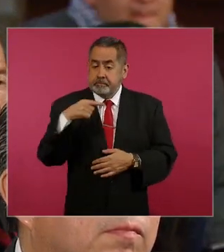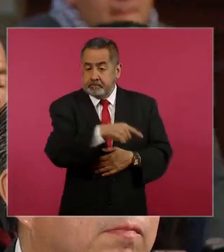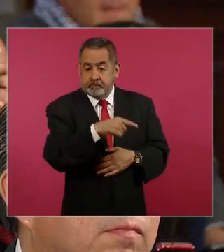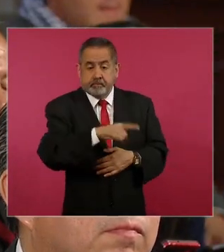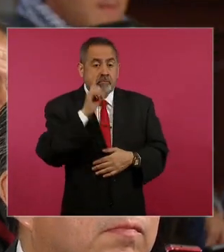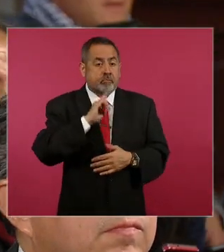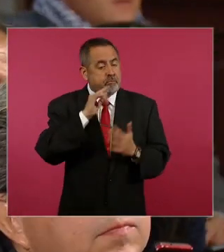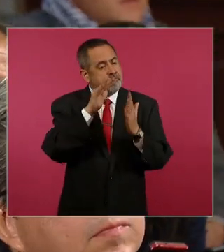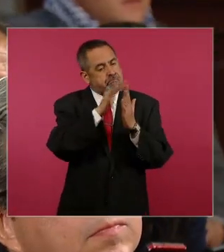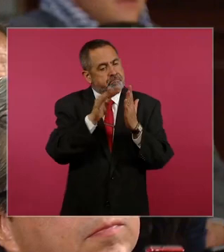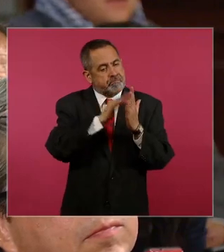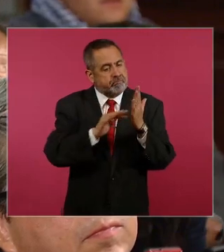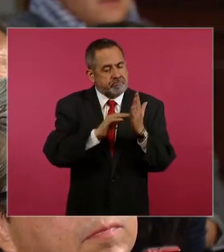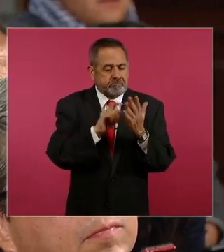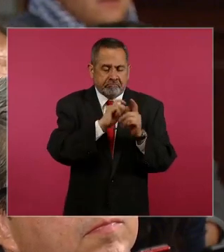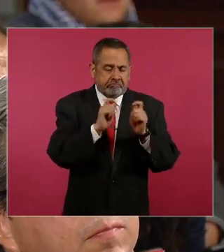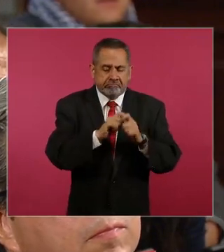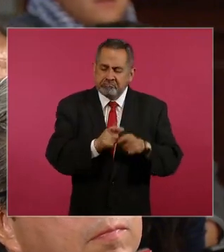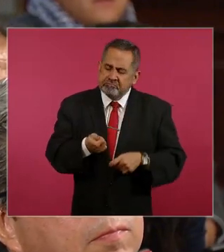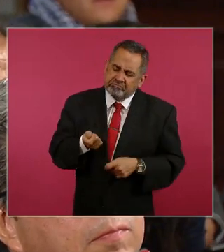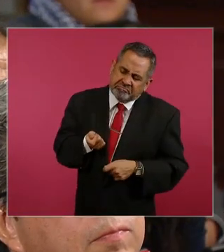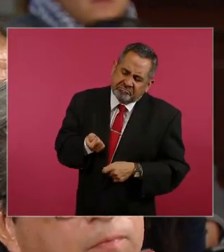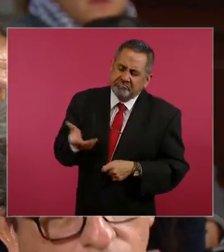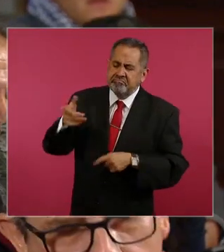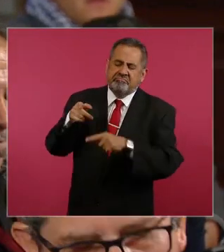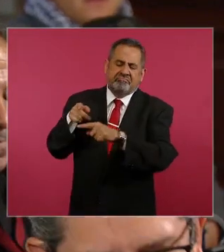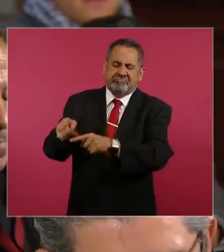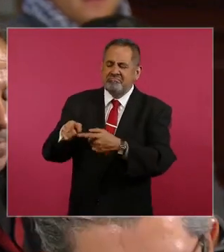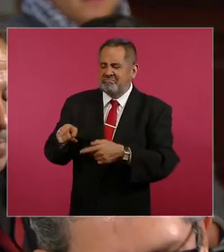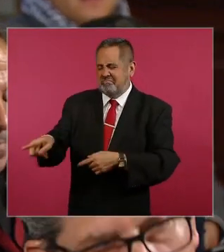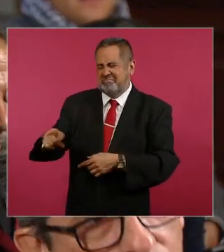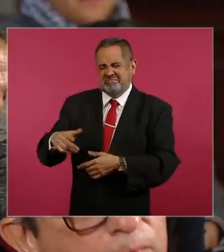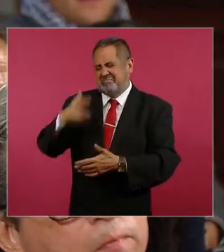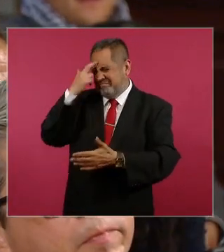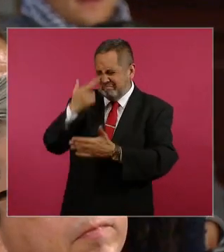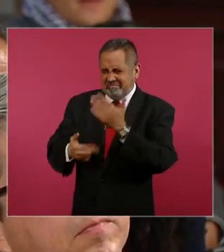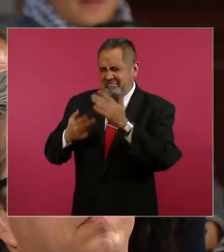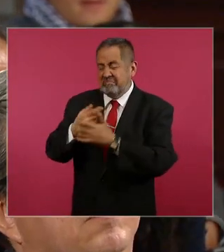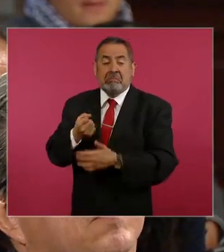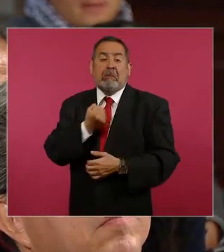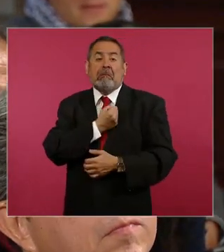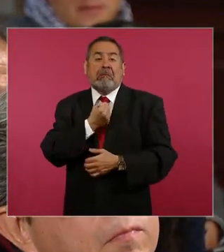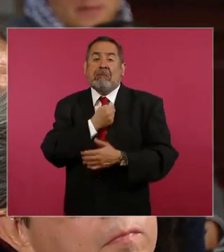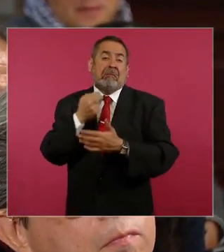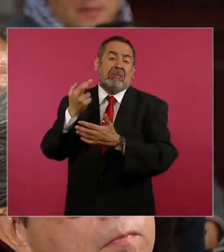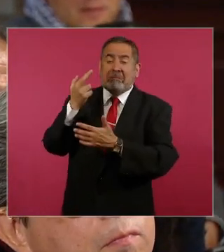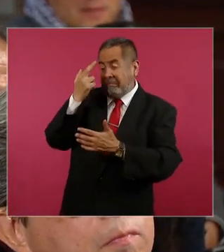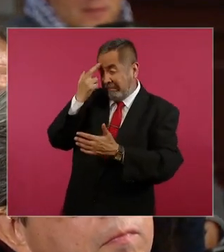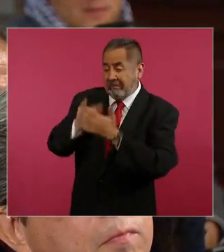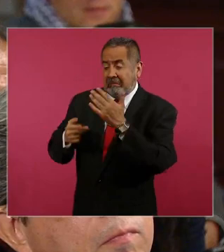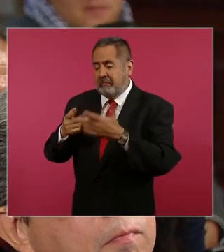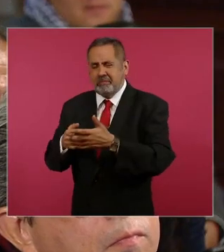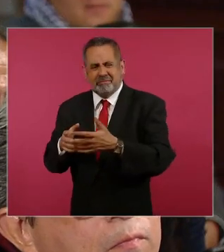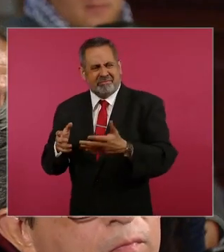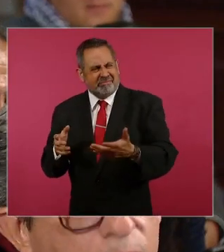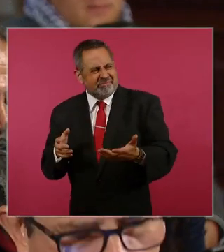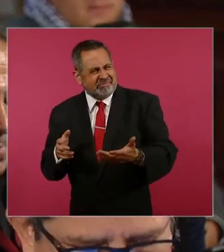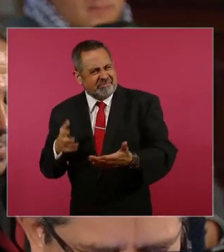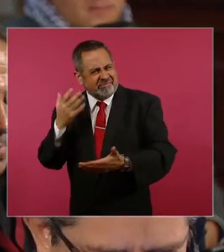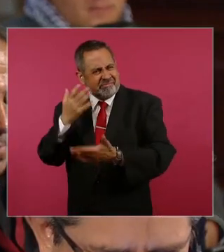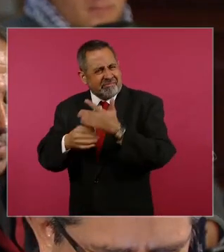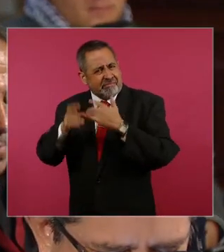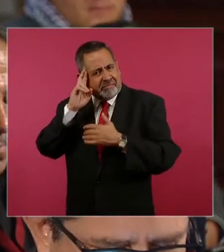el presidente calificó textual de agitadores y fanáticos a los hermanos migrantes